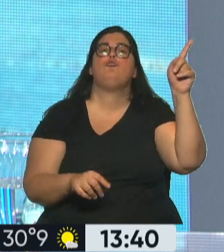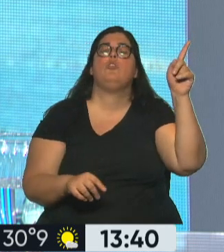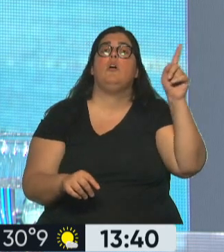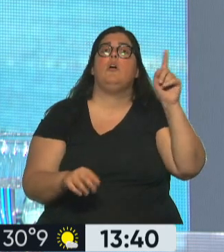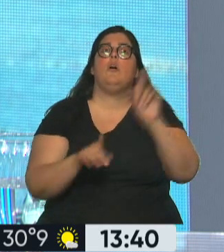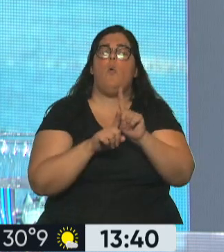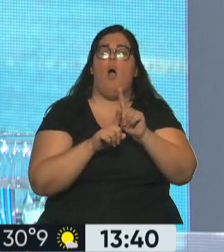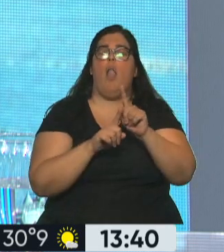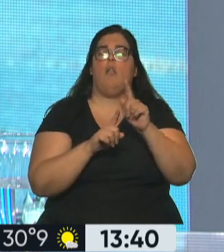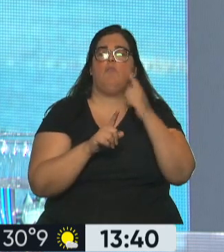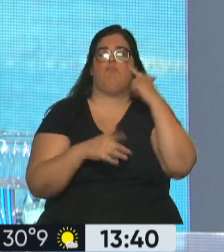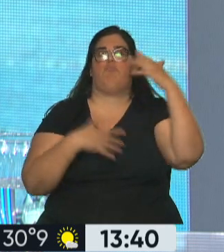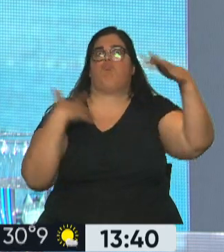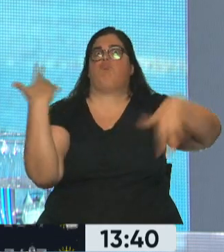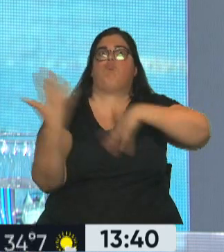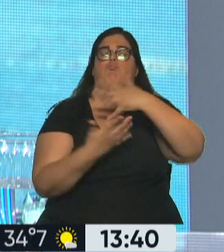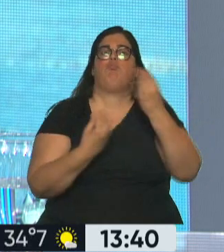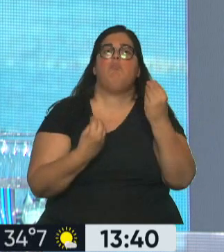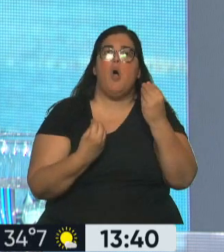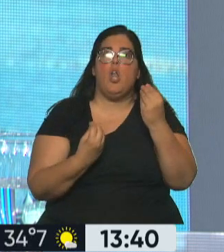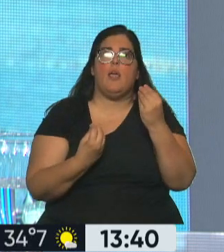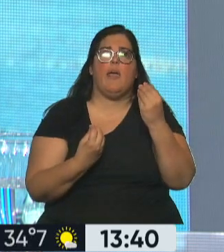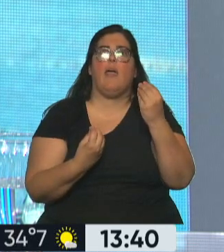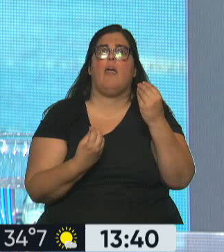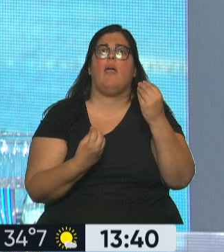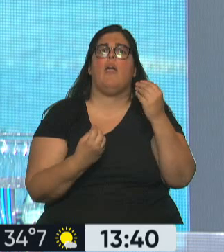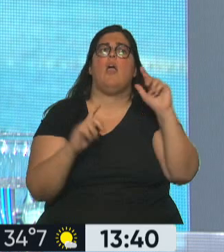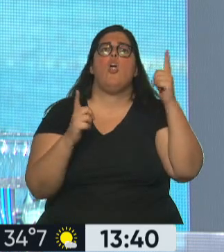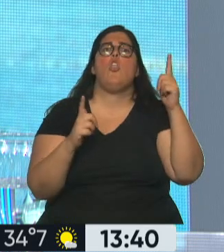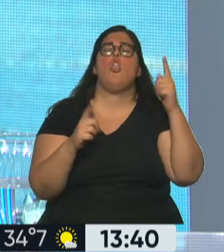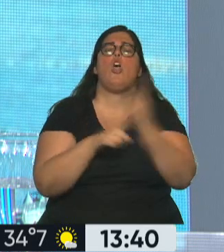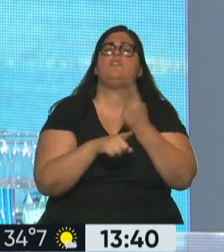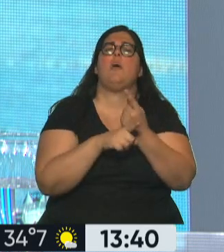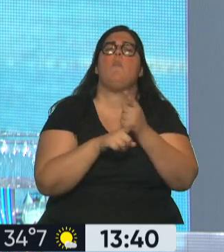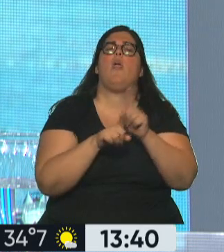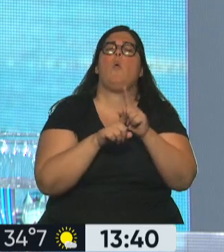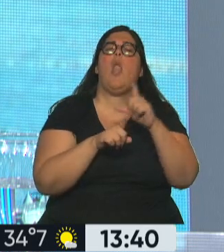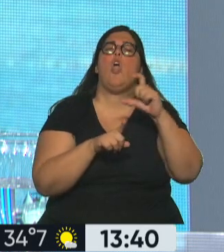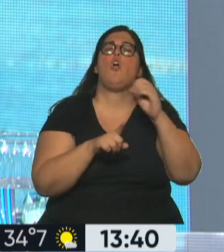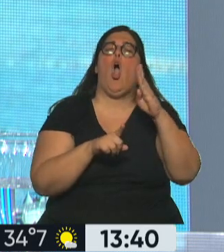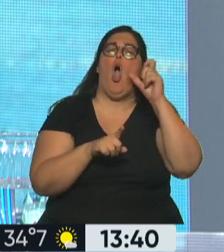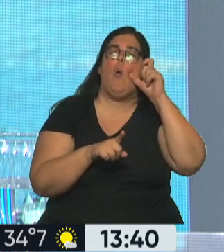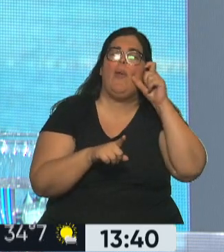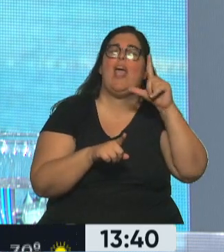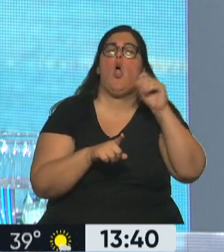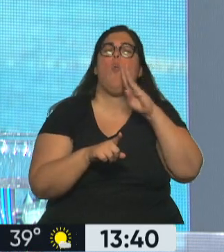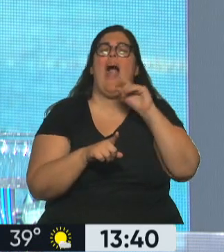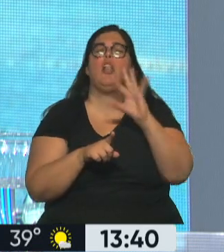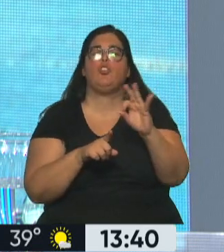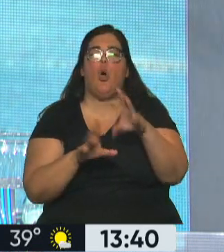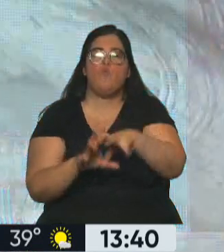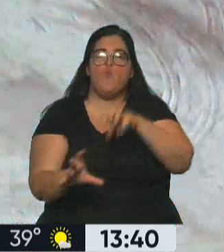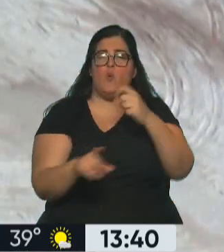totalmente escandalizado porque no se estaban pudiendo explotar las minas de cobre y cobalto, también necesarias para estas nuevas baterías